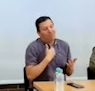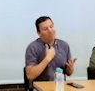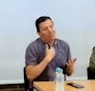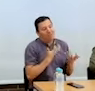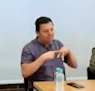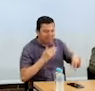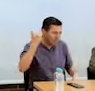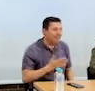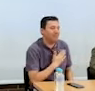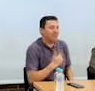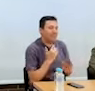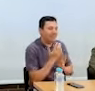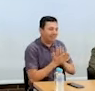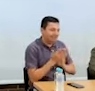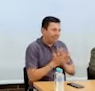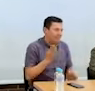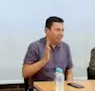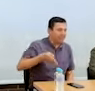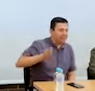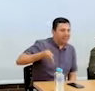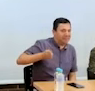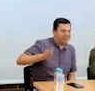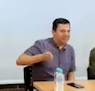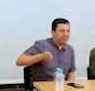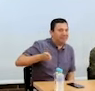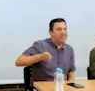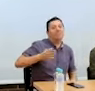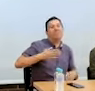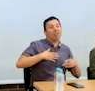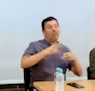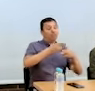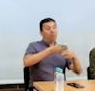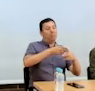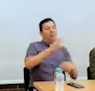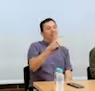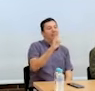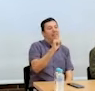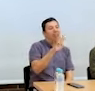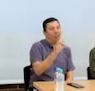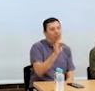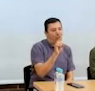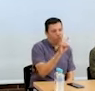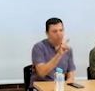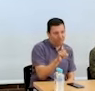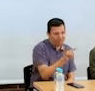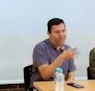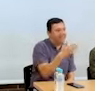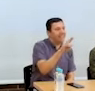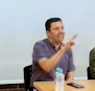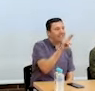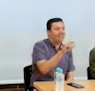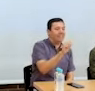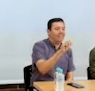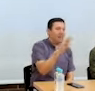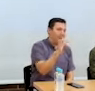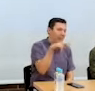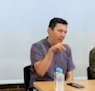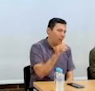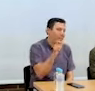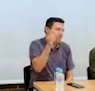estas entrevistas. Me presento, mucho gusto, mi nombre es, esta es mi seña, perdón, mi nombre es